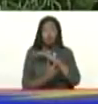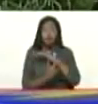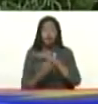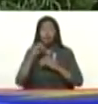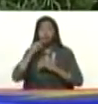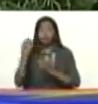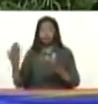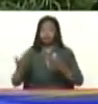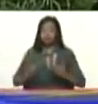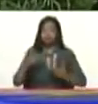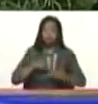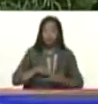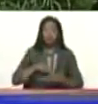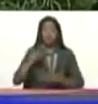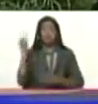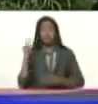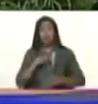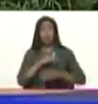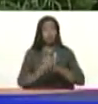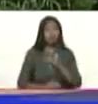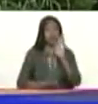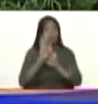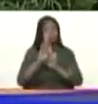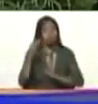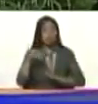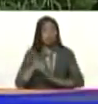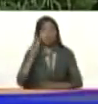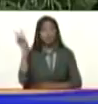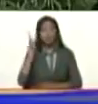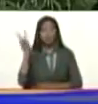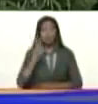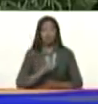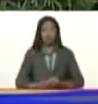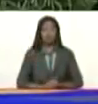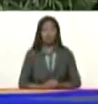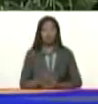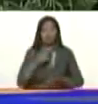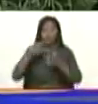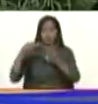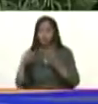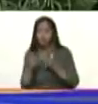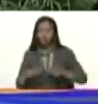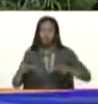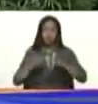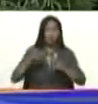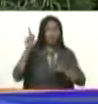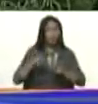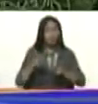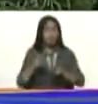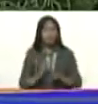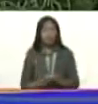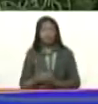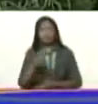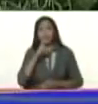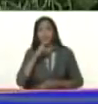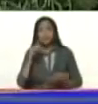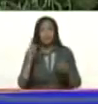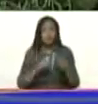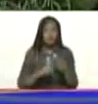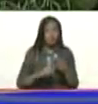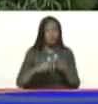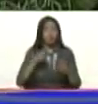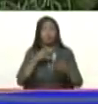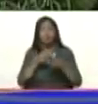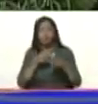a llevar adelante proyectos de desarrollo dentro de Venezuela, en distintos campos, del oro, del aluminio,